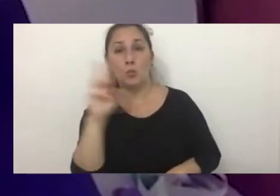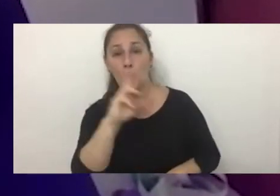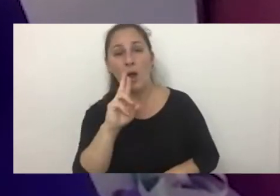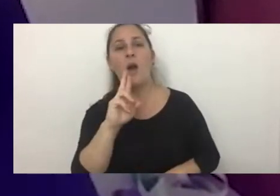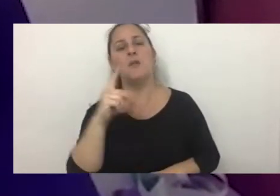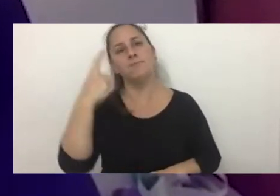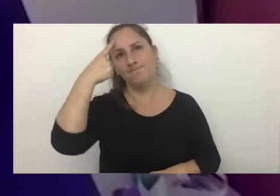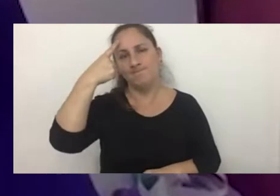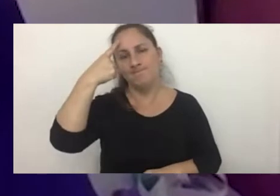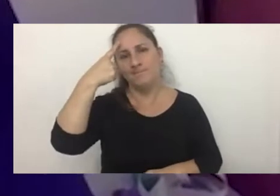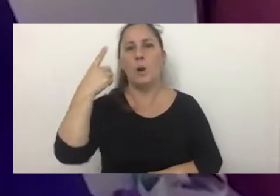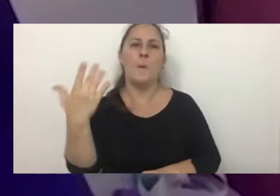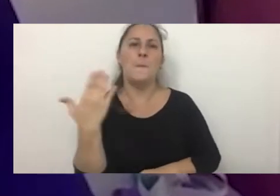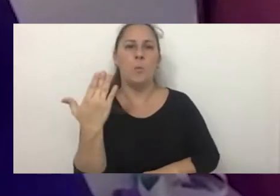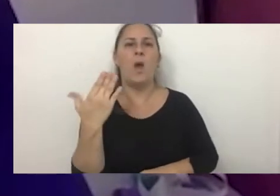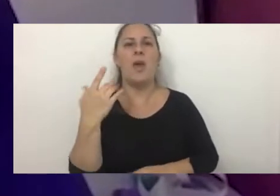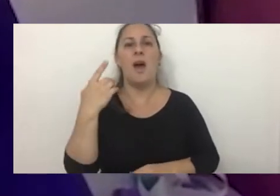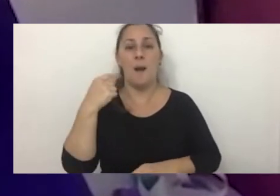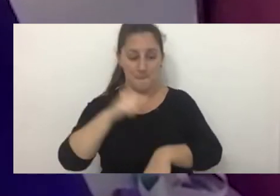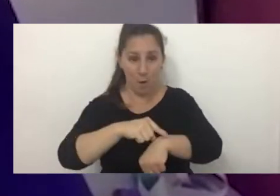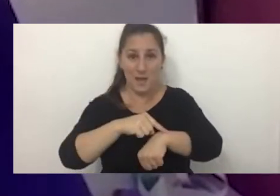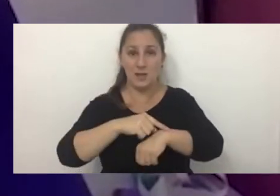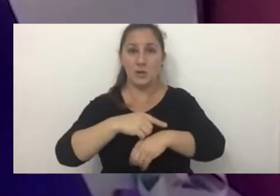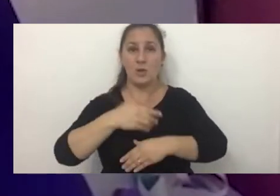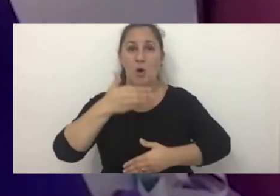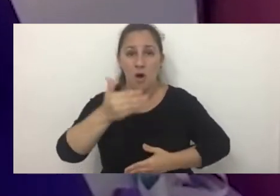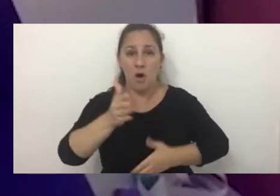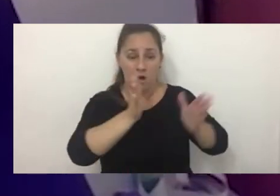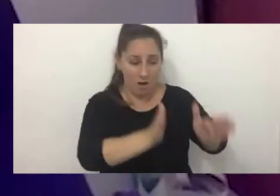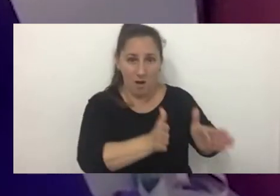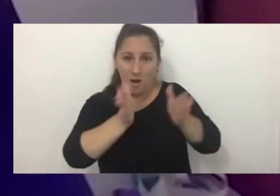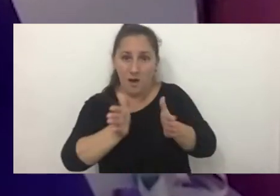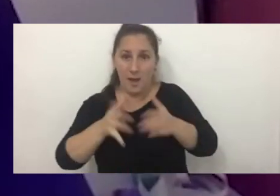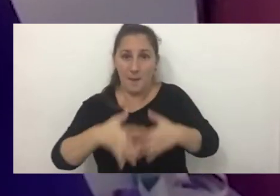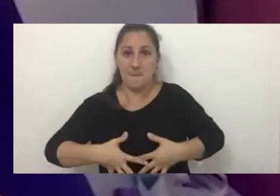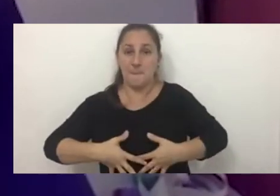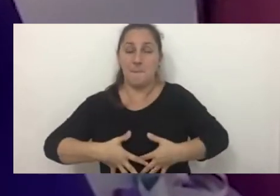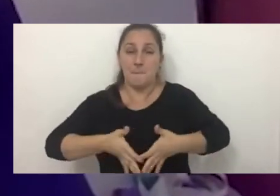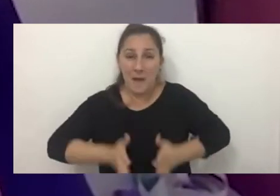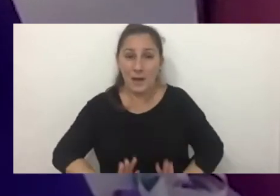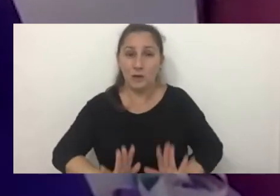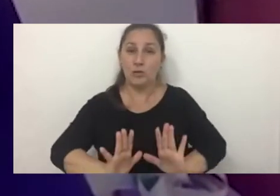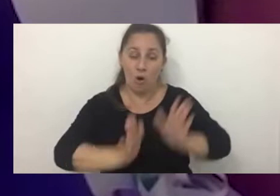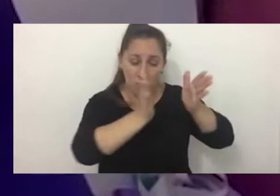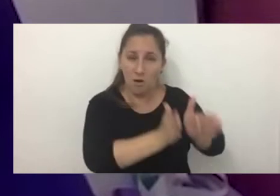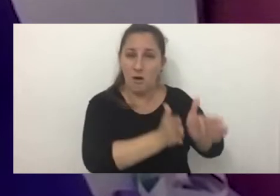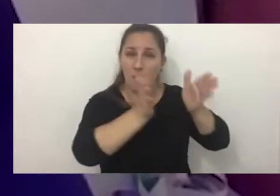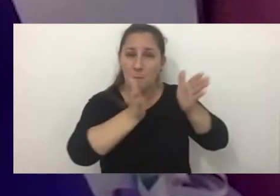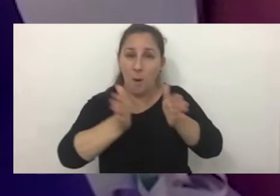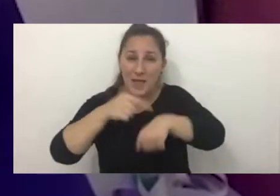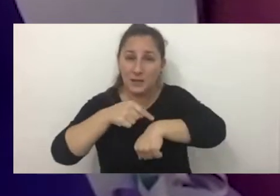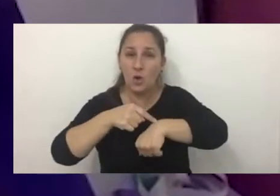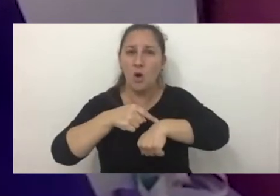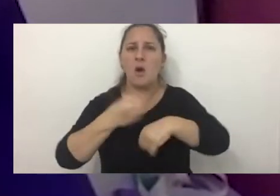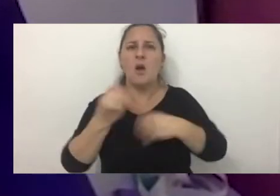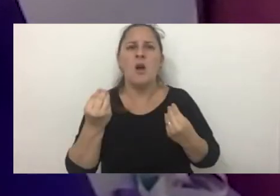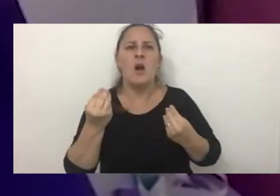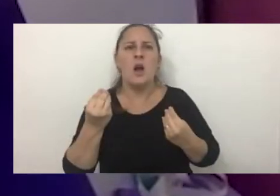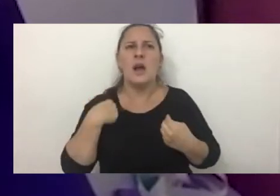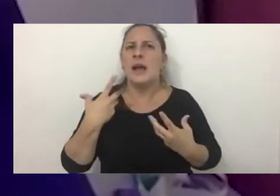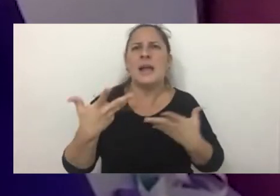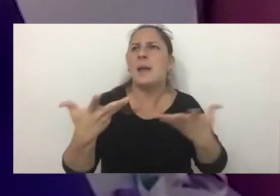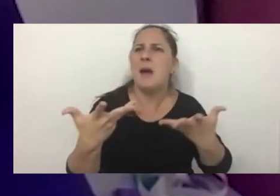generándose, bueno, casi una situación donde obviamente la mujer no puede llegar a reconocer qué es lo que va